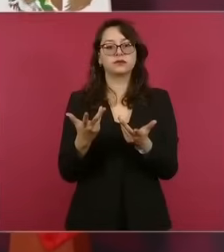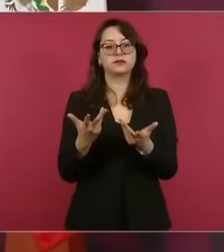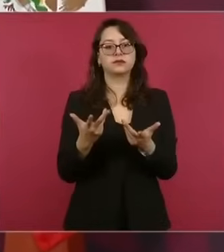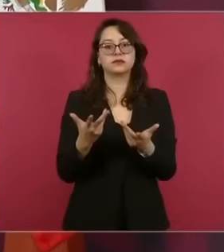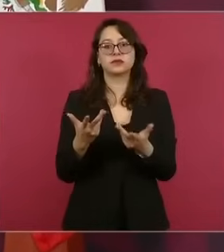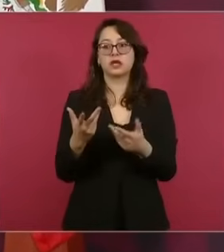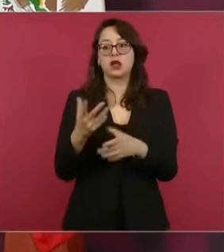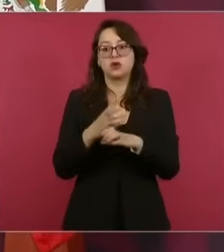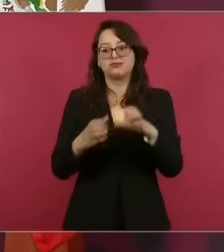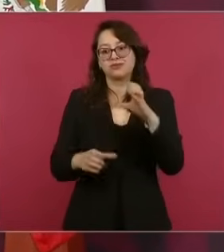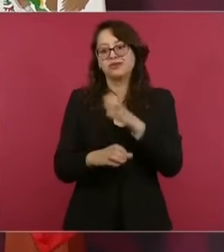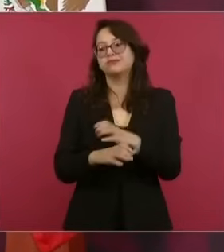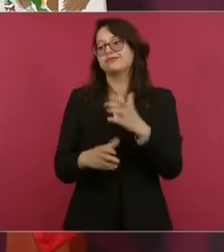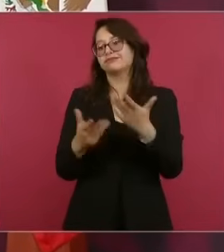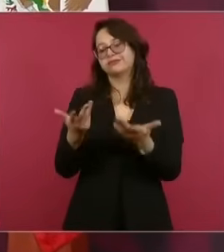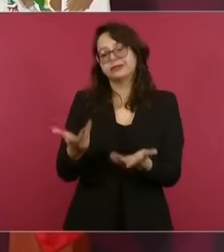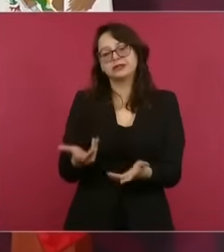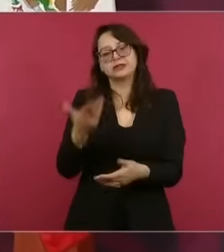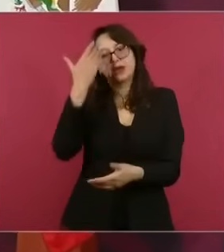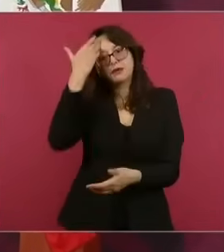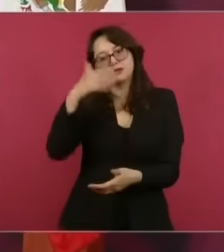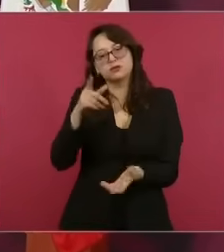enseres domésticos que perdieron,